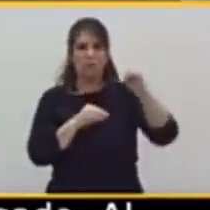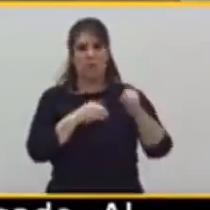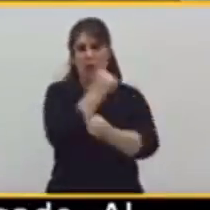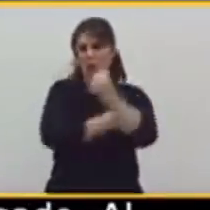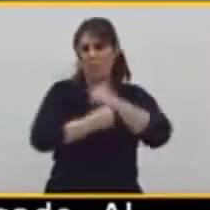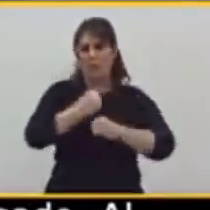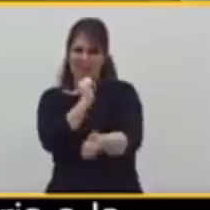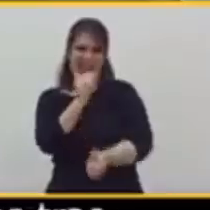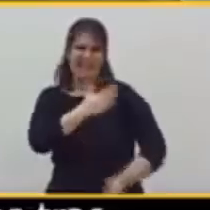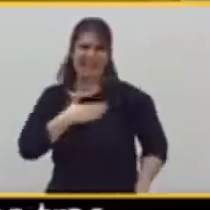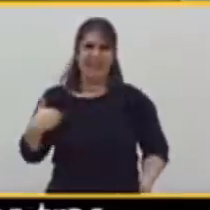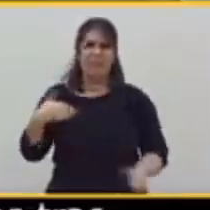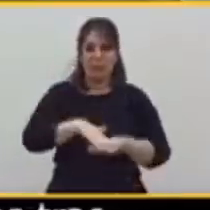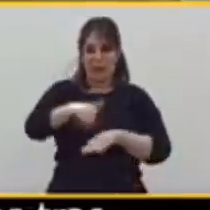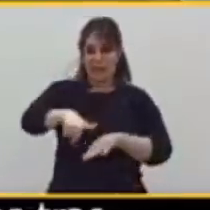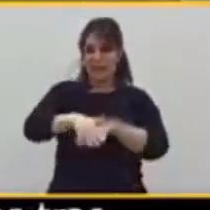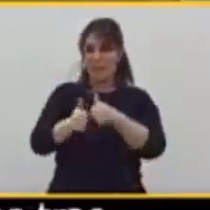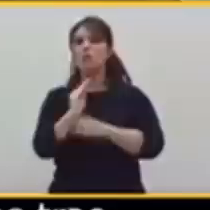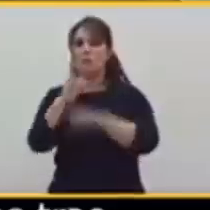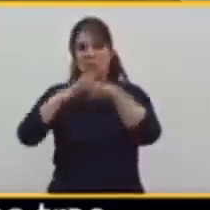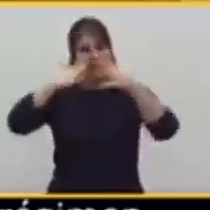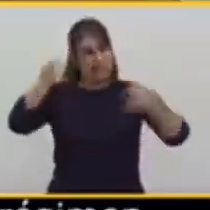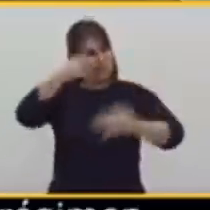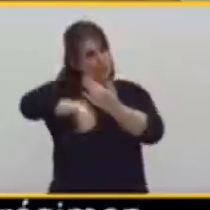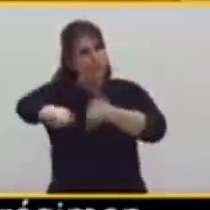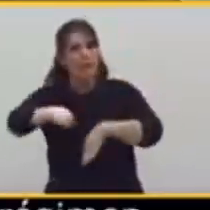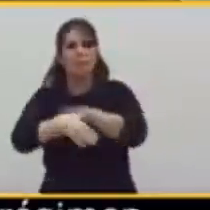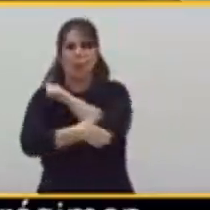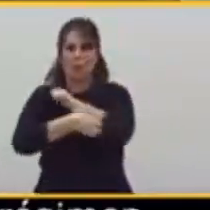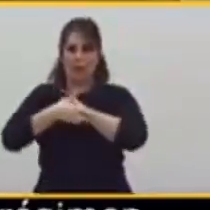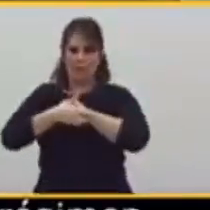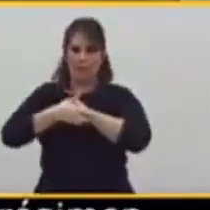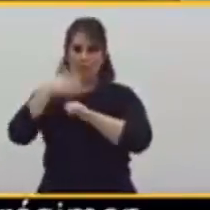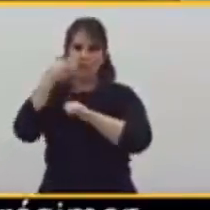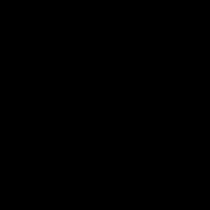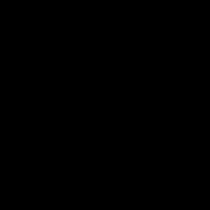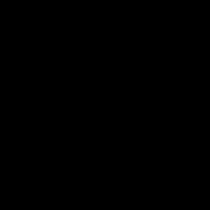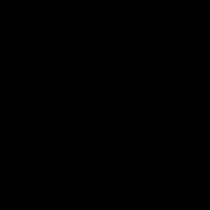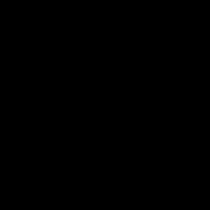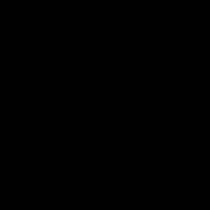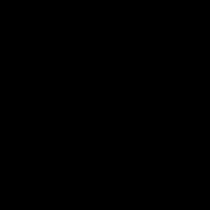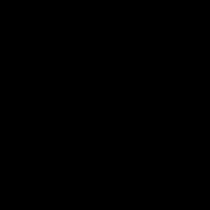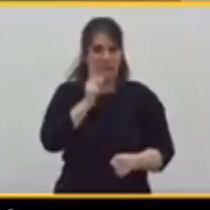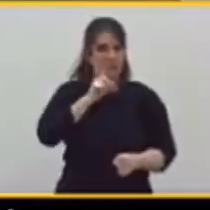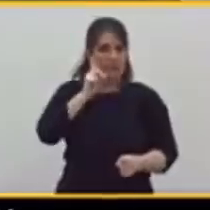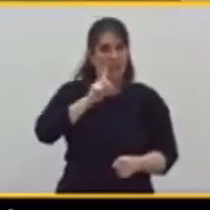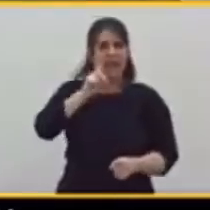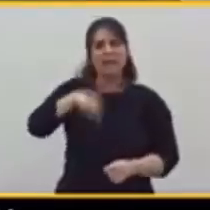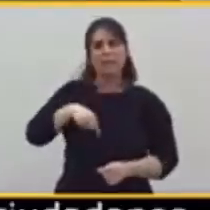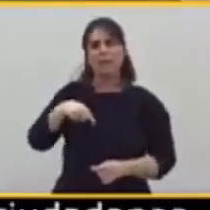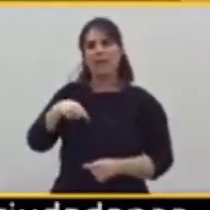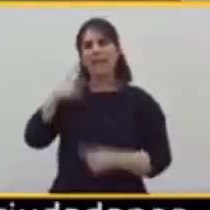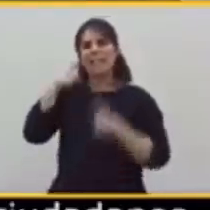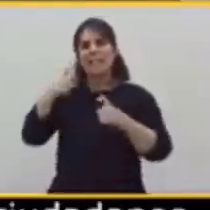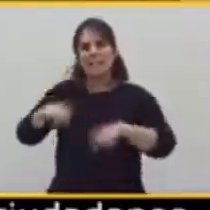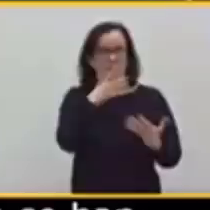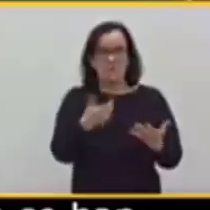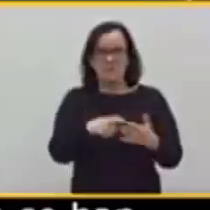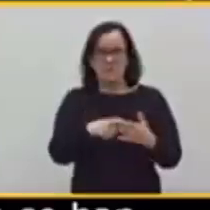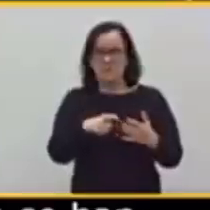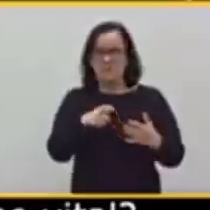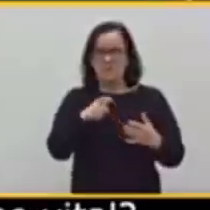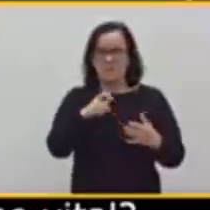hedor bolivariano, en régimen totalitario, paraísos como Cuba y Venezuela. Y abolir la propiedad